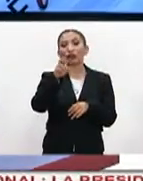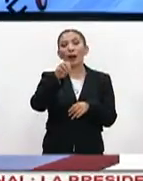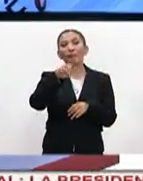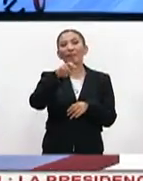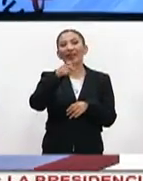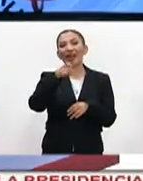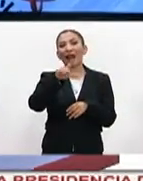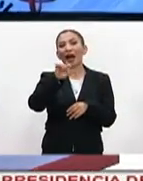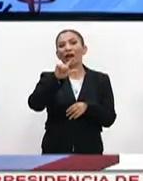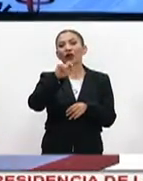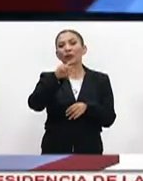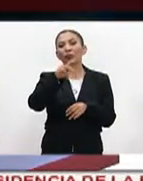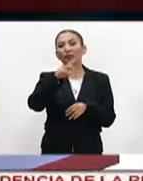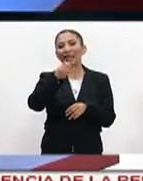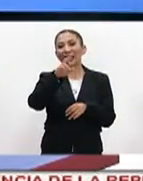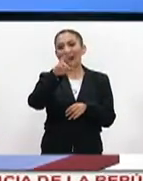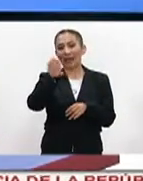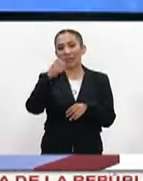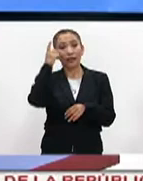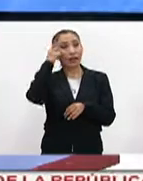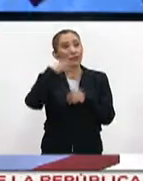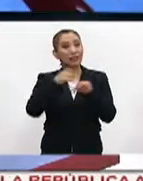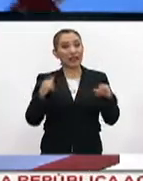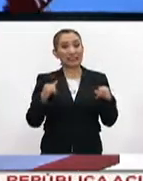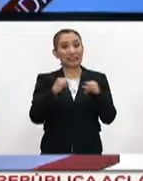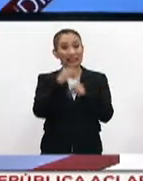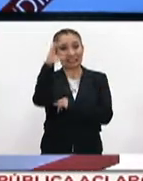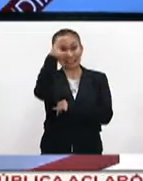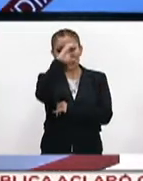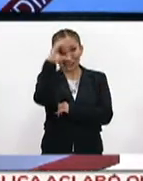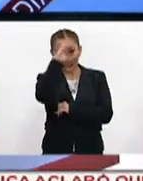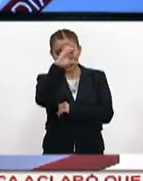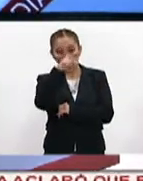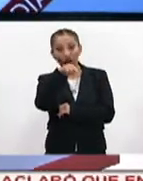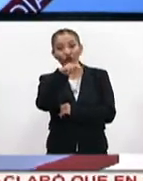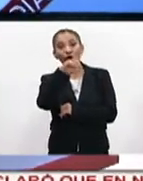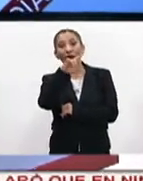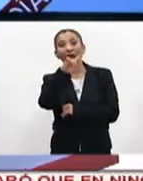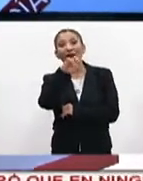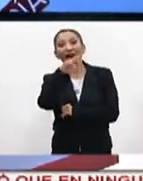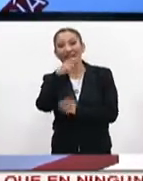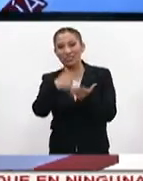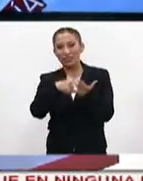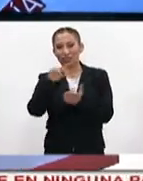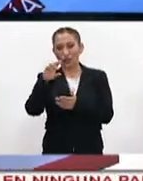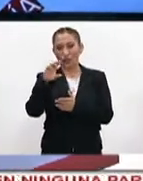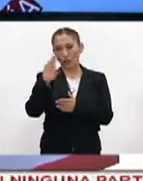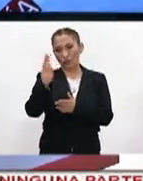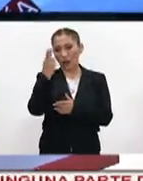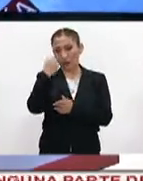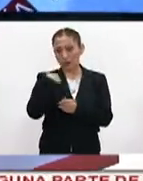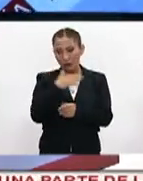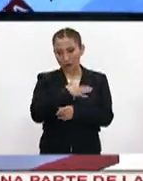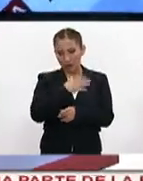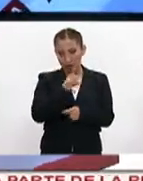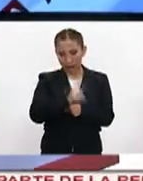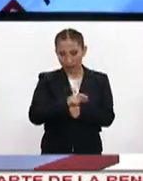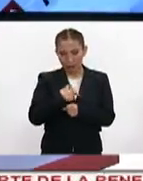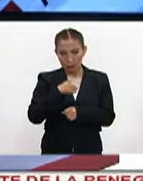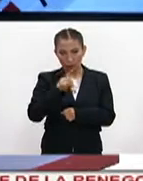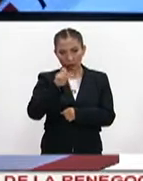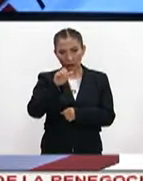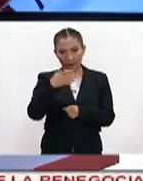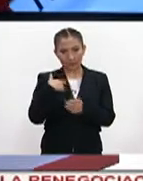Miguel Alcubierre Moya. Él es director del Instituto de Ciencias Nucleares de la UNAM. Doctor, muy buenos días, gracias por estar